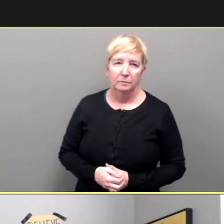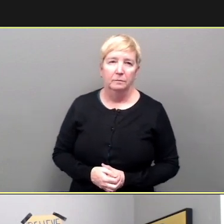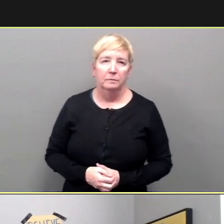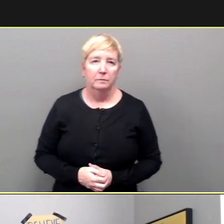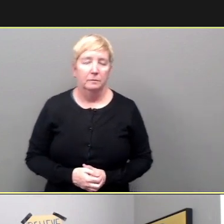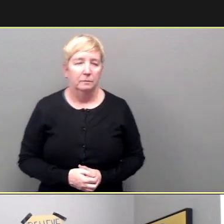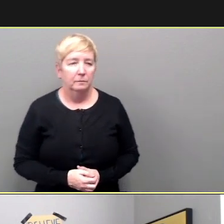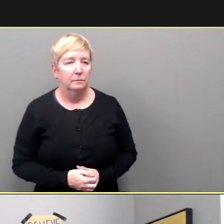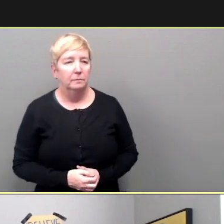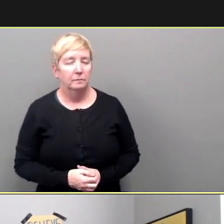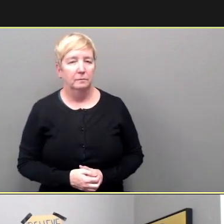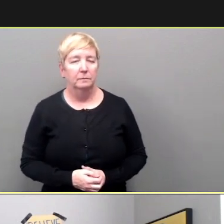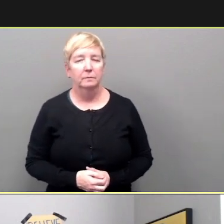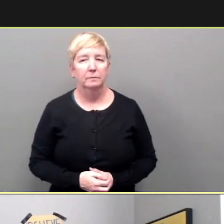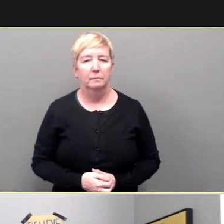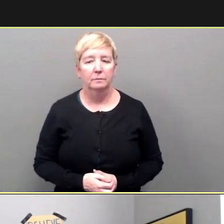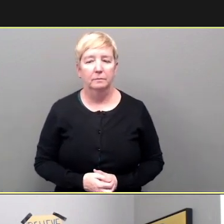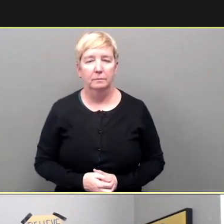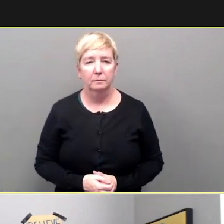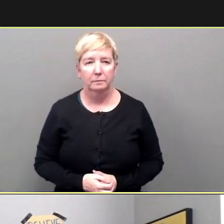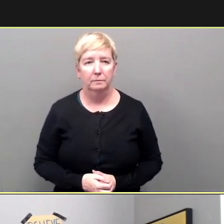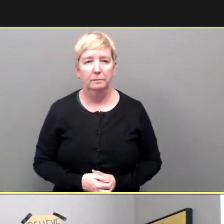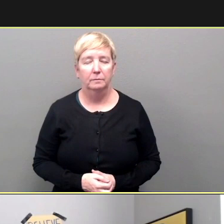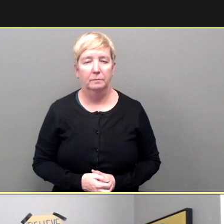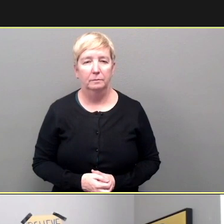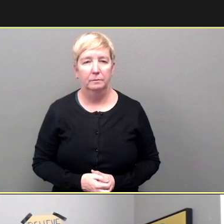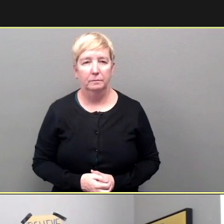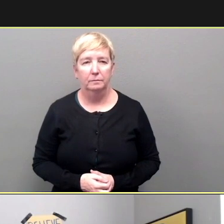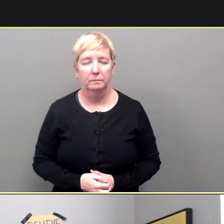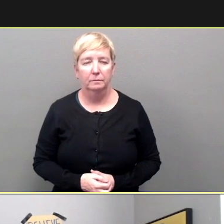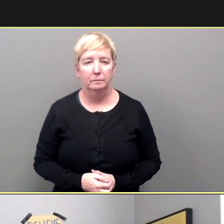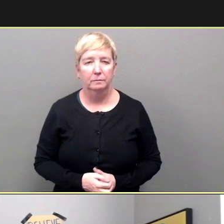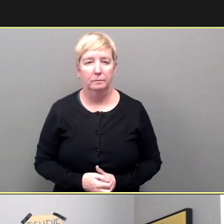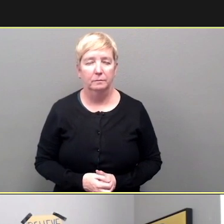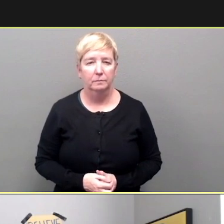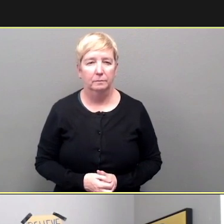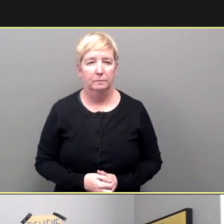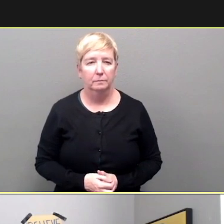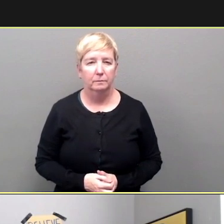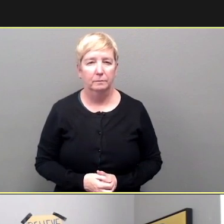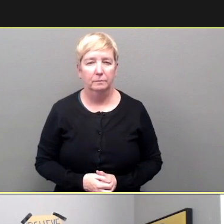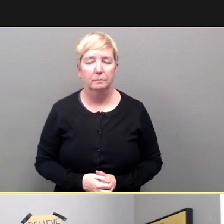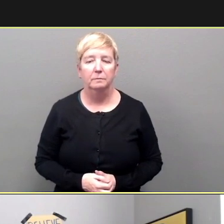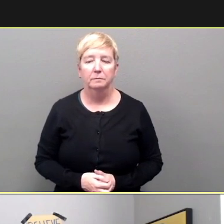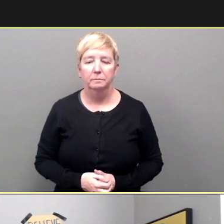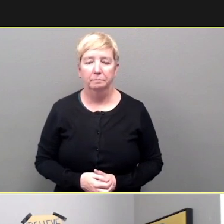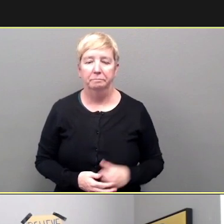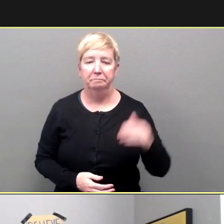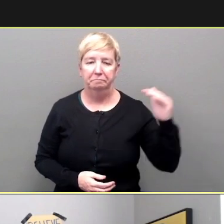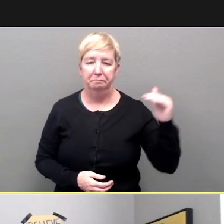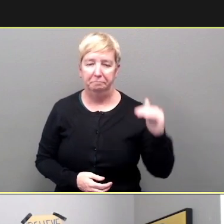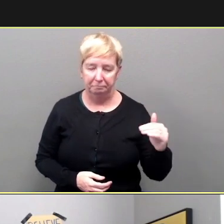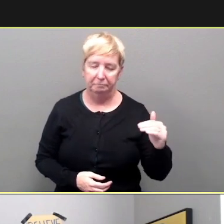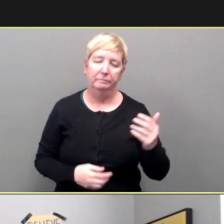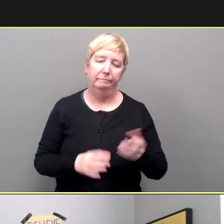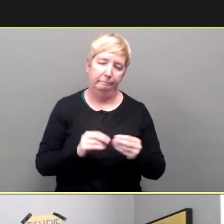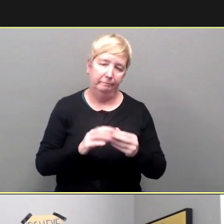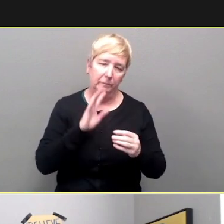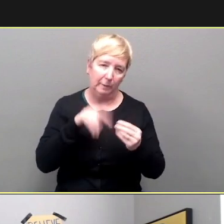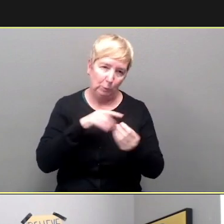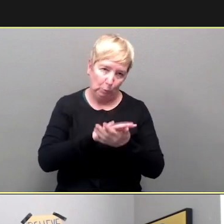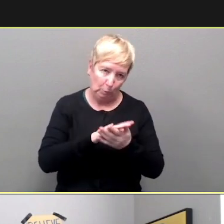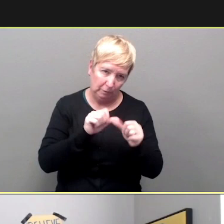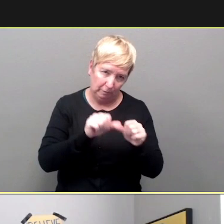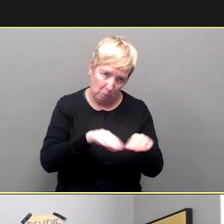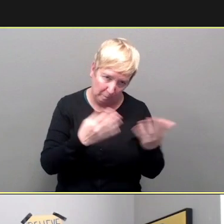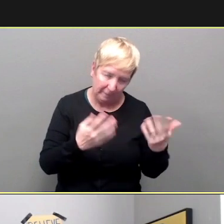enfermedades graves. También ayuda a mantener las escuelas abiertas, que los niños pueden aprender, y esto